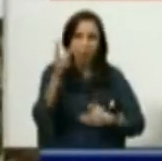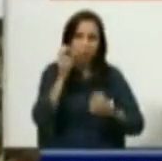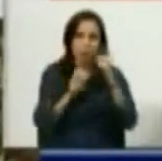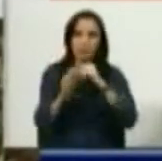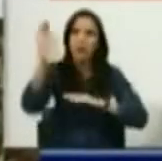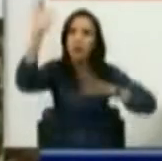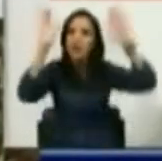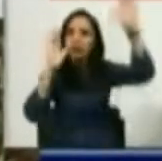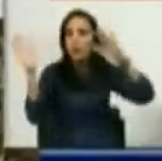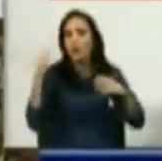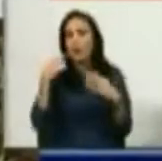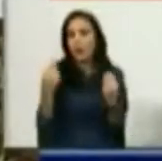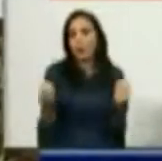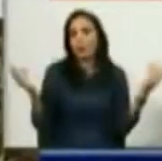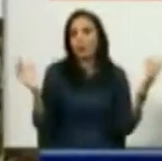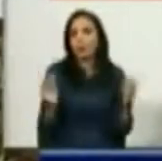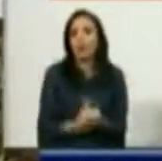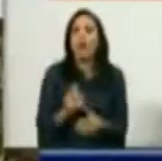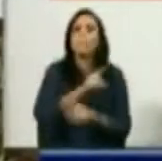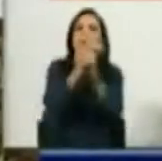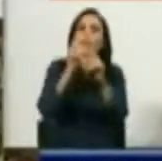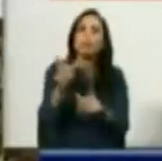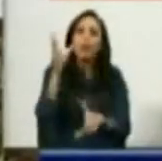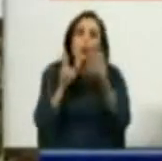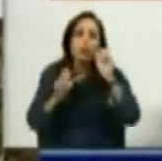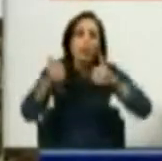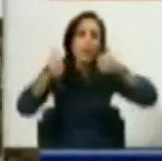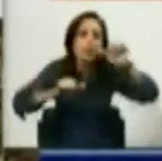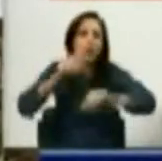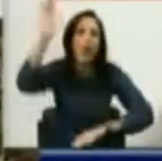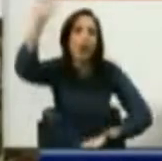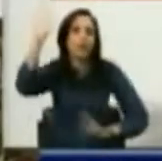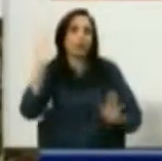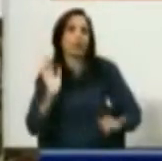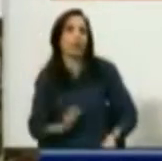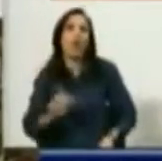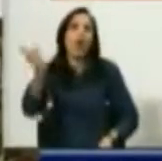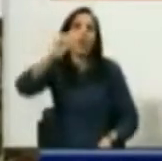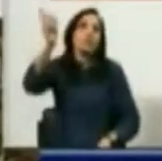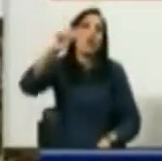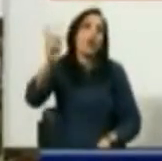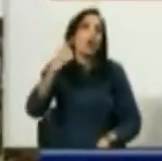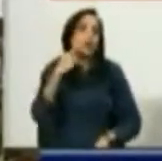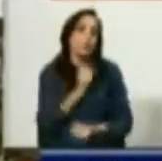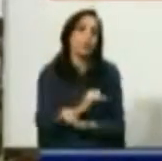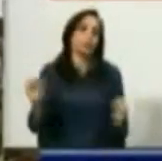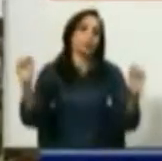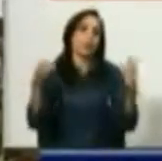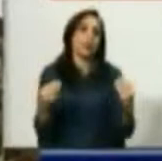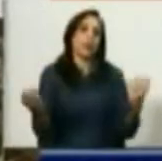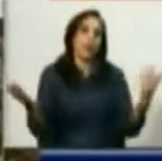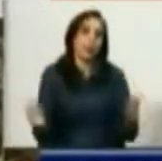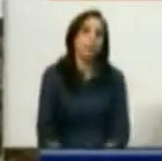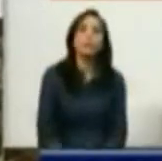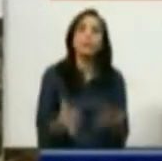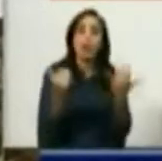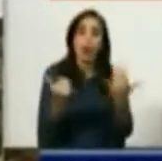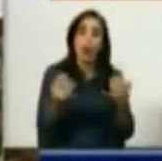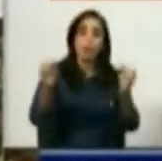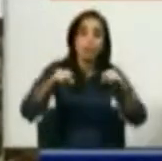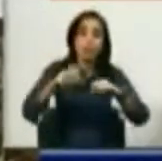levantan la mano como es eso no se escuchan No y ahora y ahora y